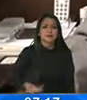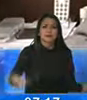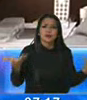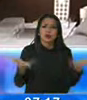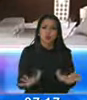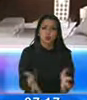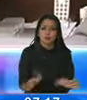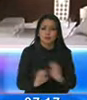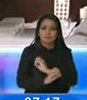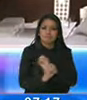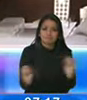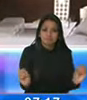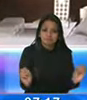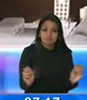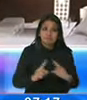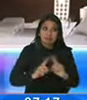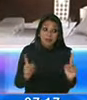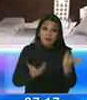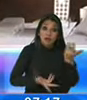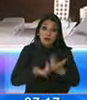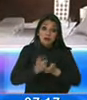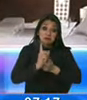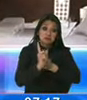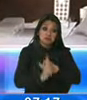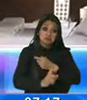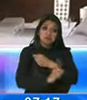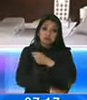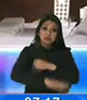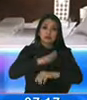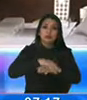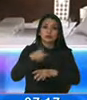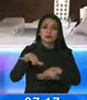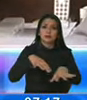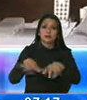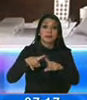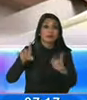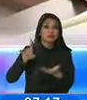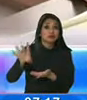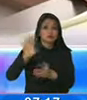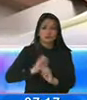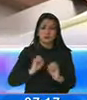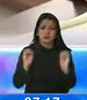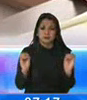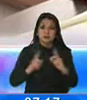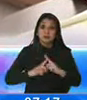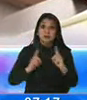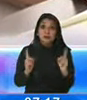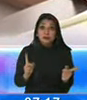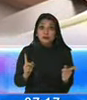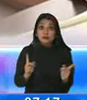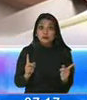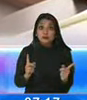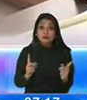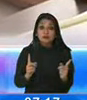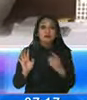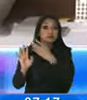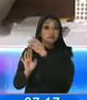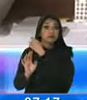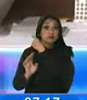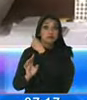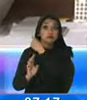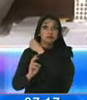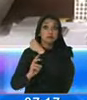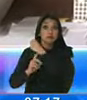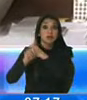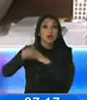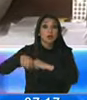para establecer la condena por los actos, ya no la destitución. Pero, atención,